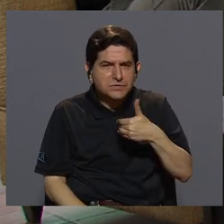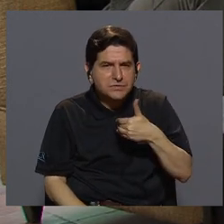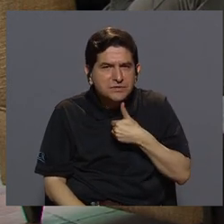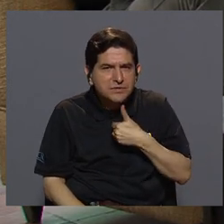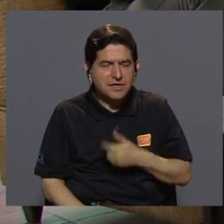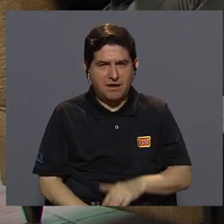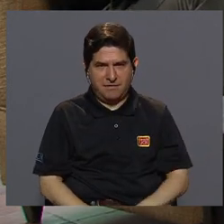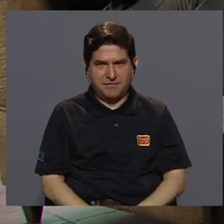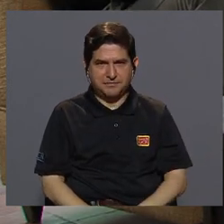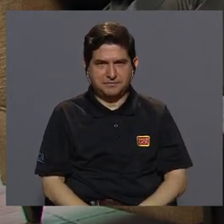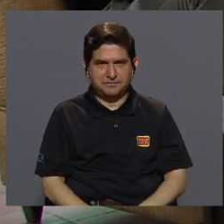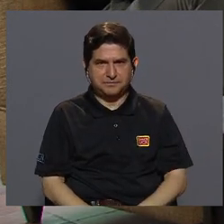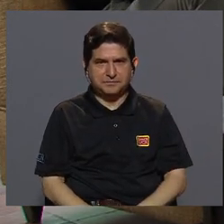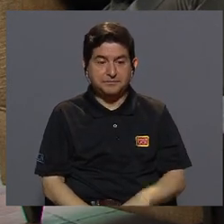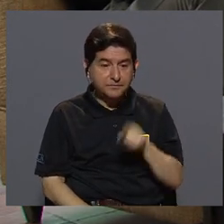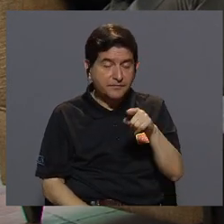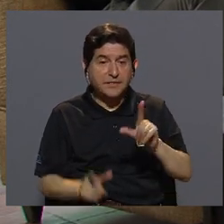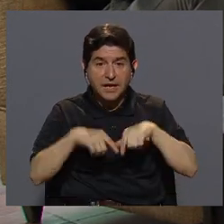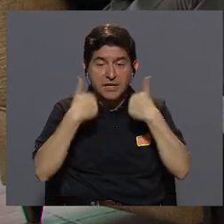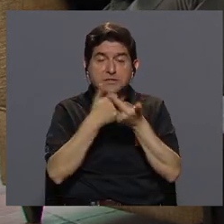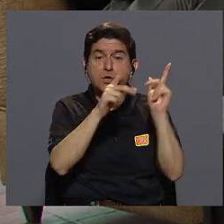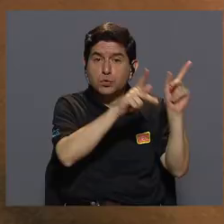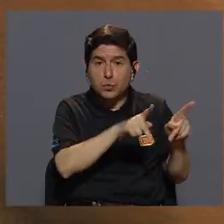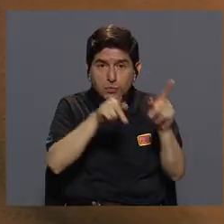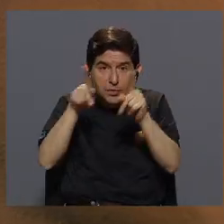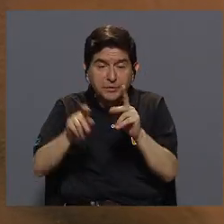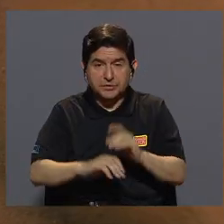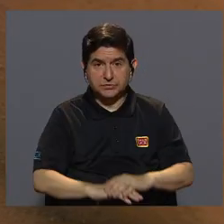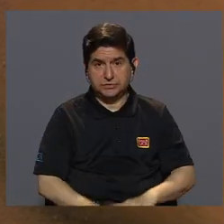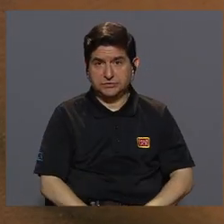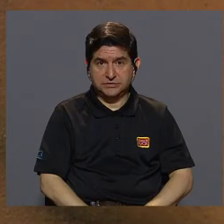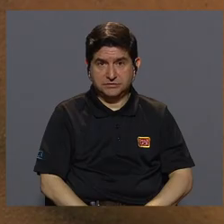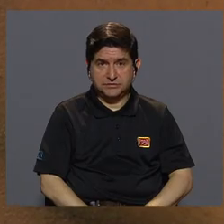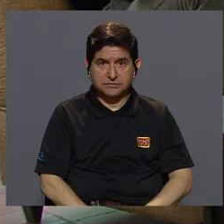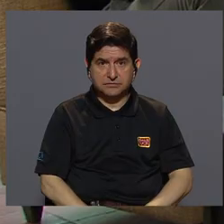tiene en ese grupo de gentes,